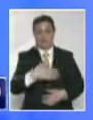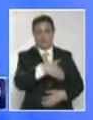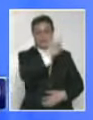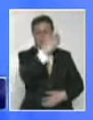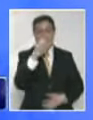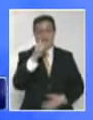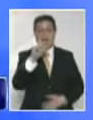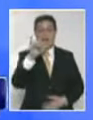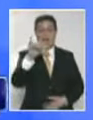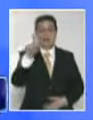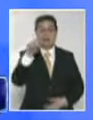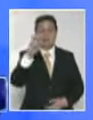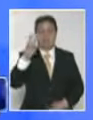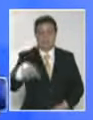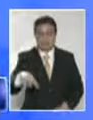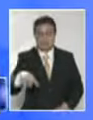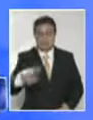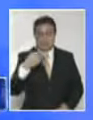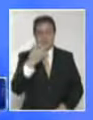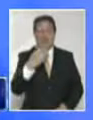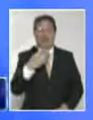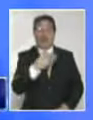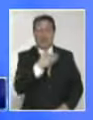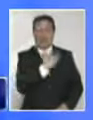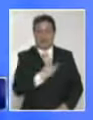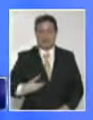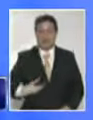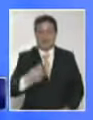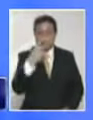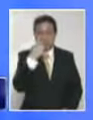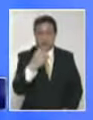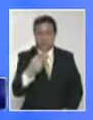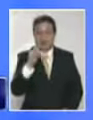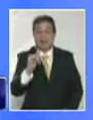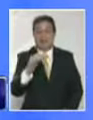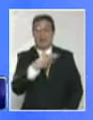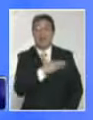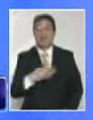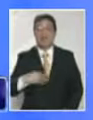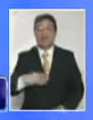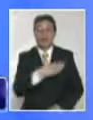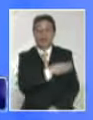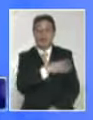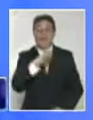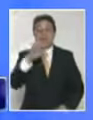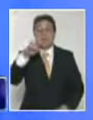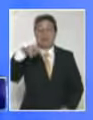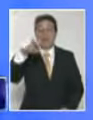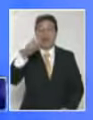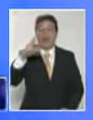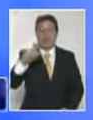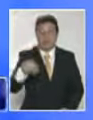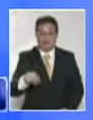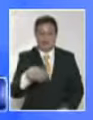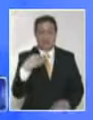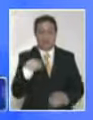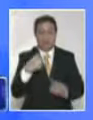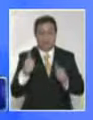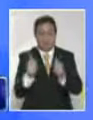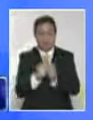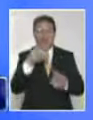estaba el presidente Pinochet, el ministro Fernández, el ministro del Interior. Y de repente Fernández estaba en